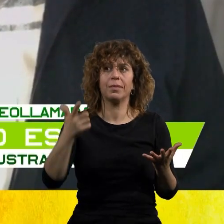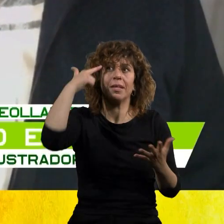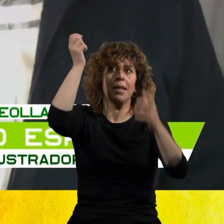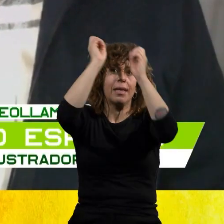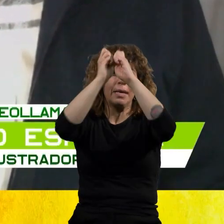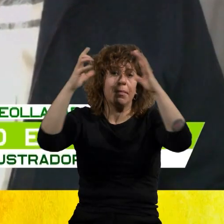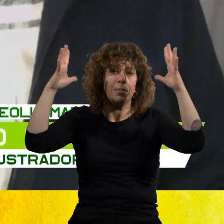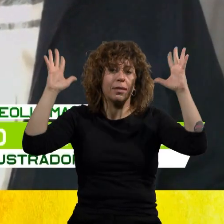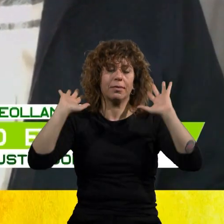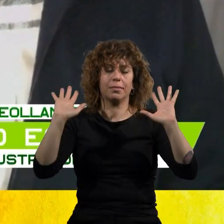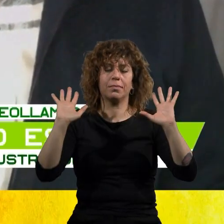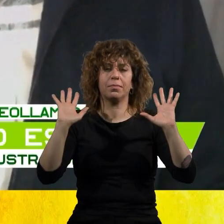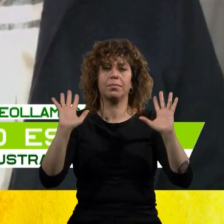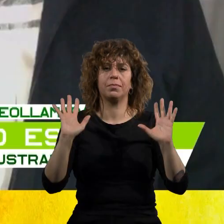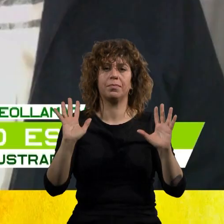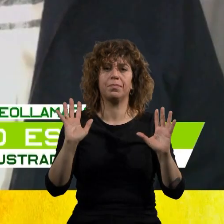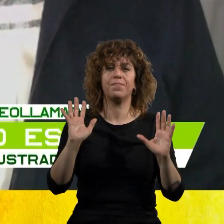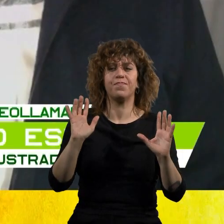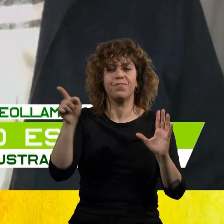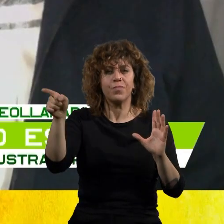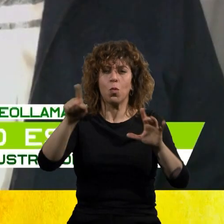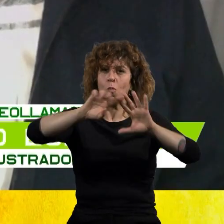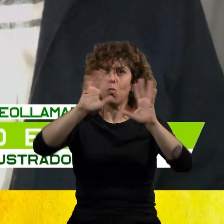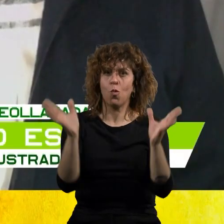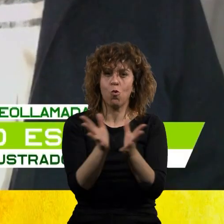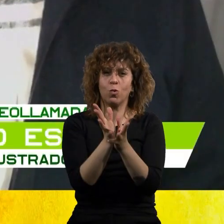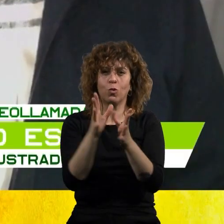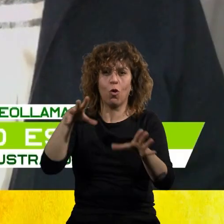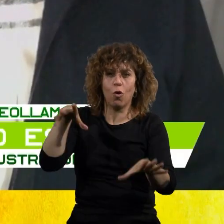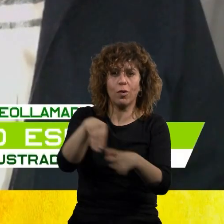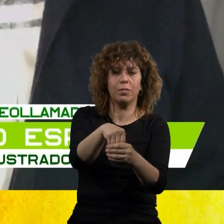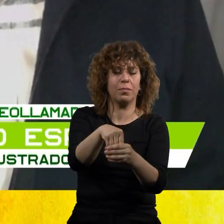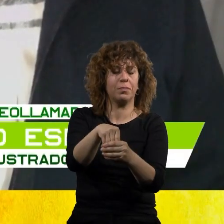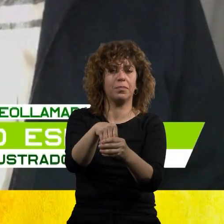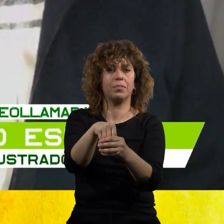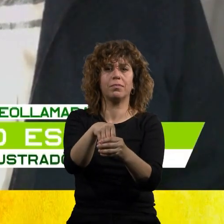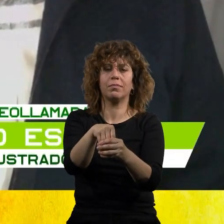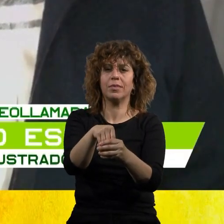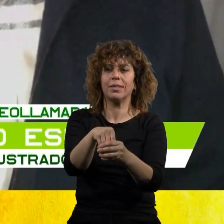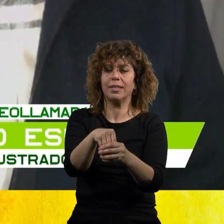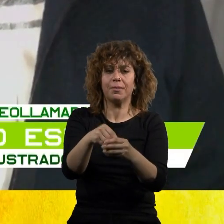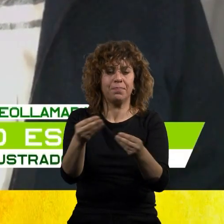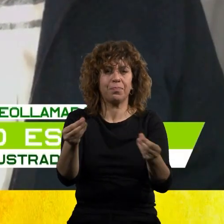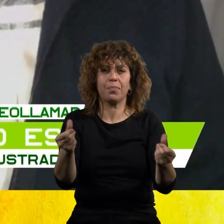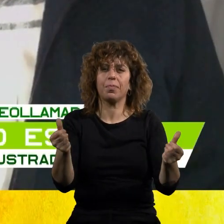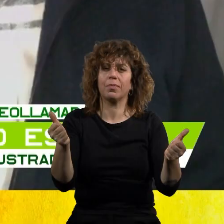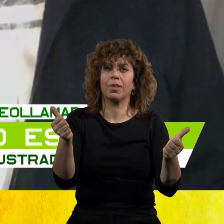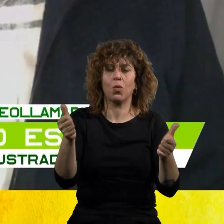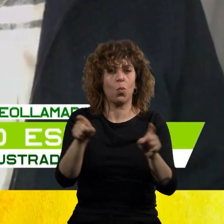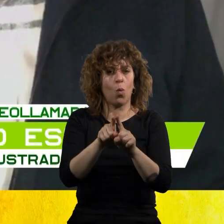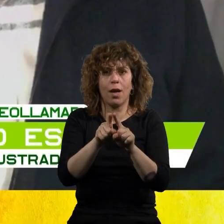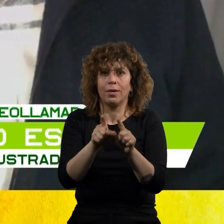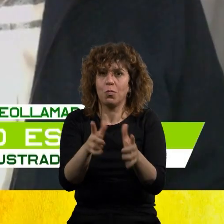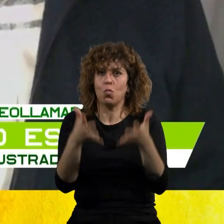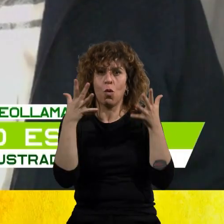imagino que a ti, pues meterte en ese mundo, ¿no?, de Sagasta, pues como decías, pues te apasionó,